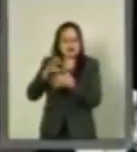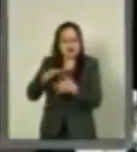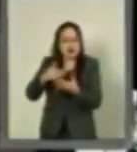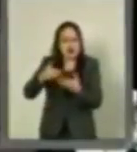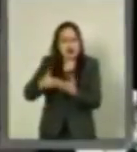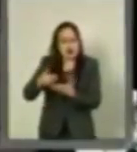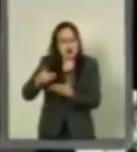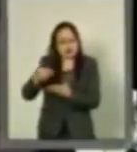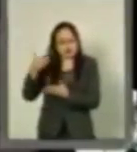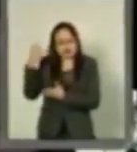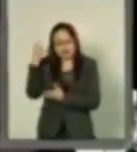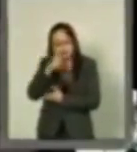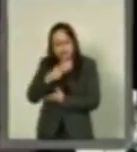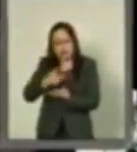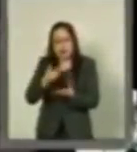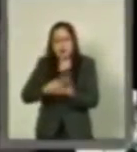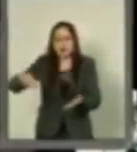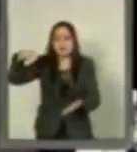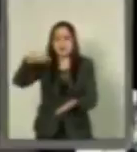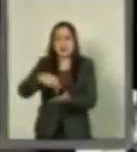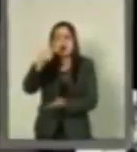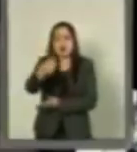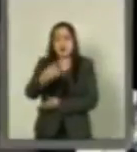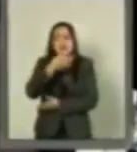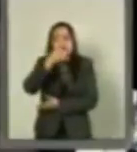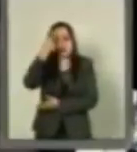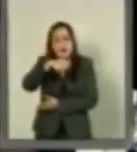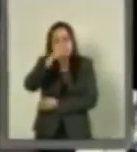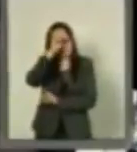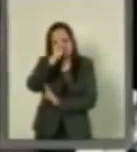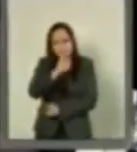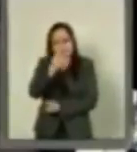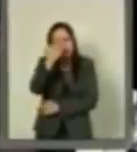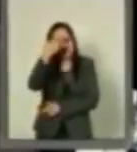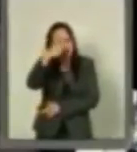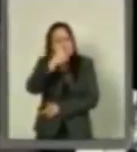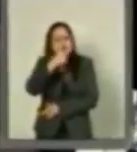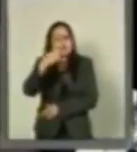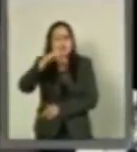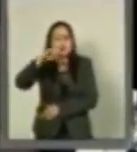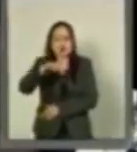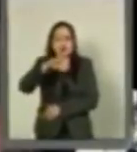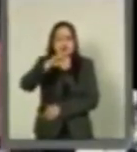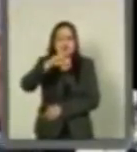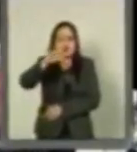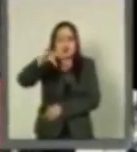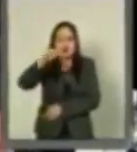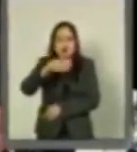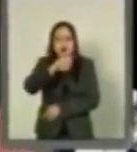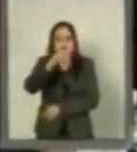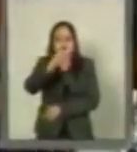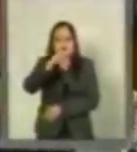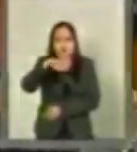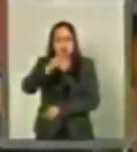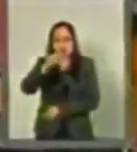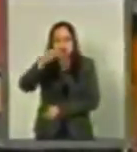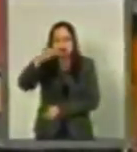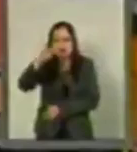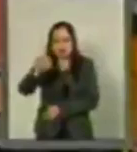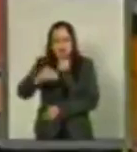momentos. Le solicito ponernos de pie para guardar un minuto de silencio en memoria del señor Manuel Romero Zamudio.